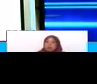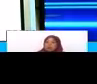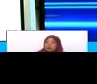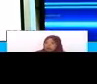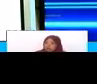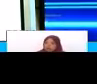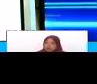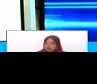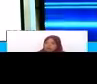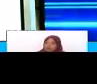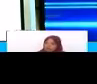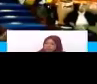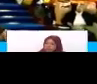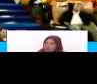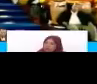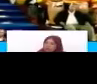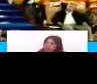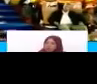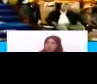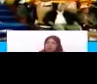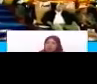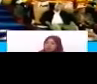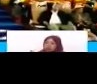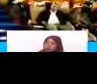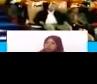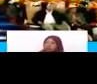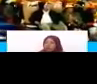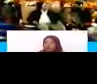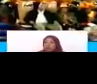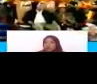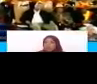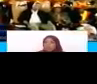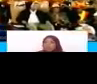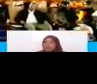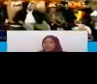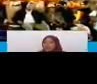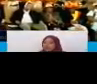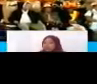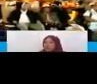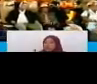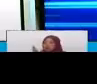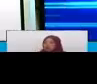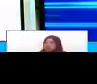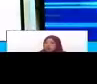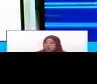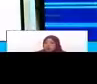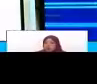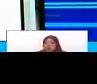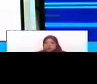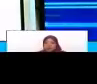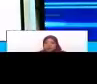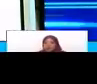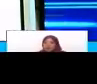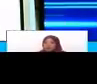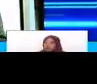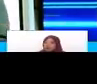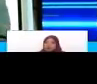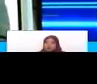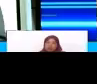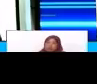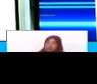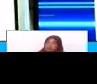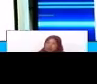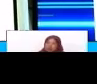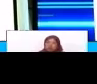quieras y donde quieras. Pero ese mar por delimitar no entra a ExxonMobil, deben saberlo. Entonces